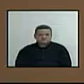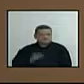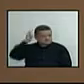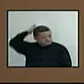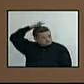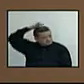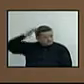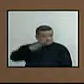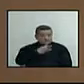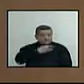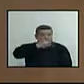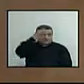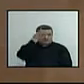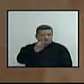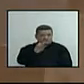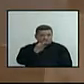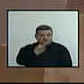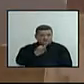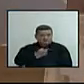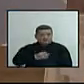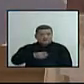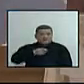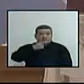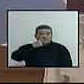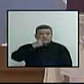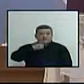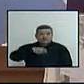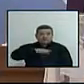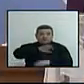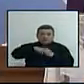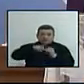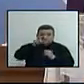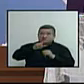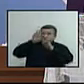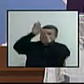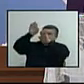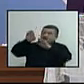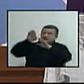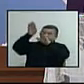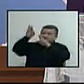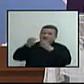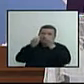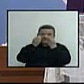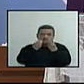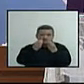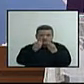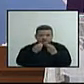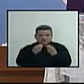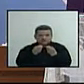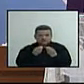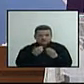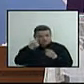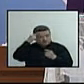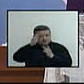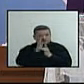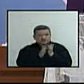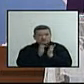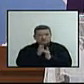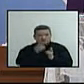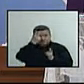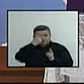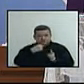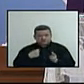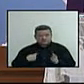Santo eres en verdad, Padre, y con razón te alaban todas tus criaturas, ya que por Jesucristo, tu Hijo,